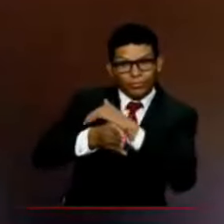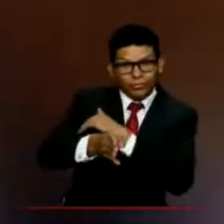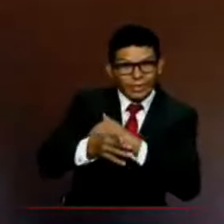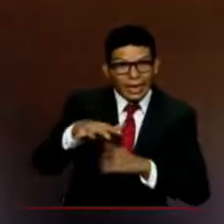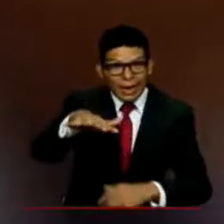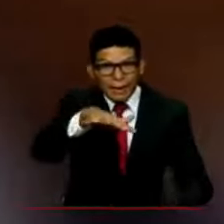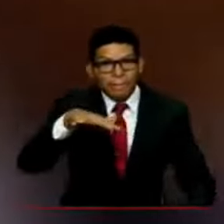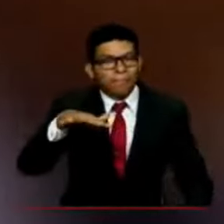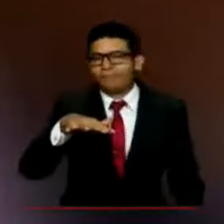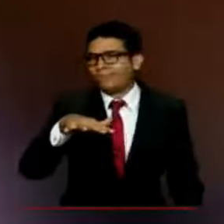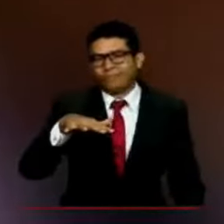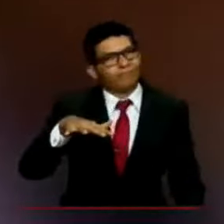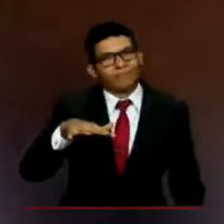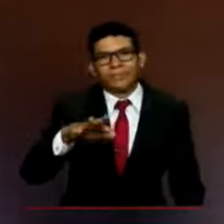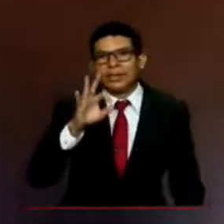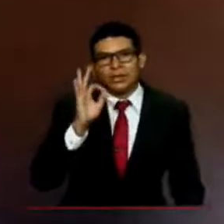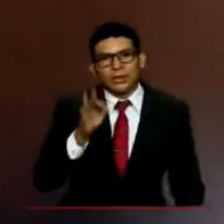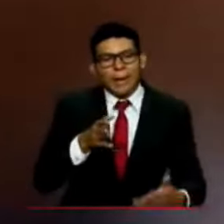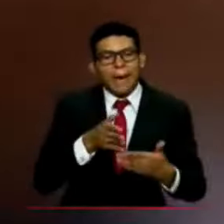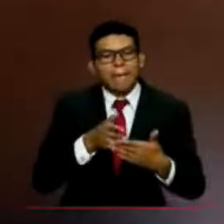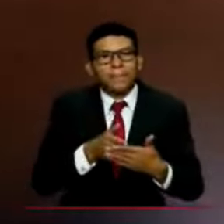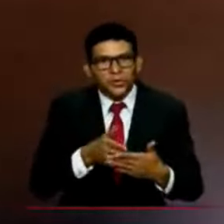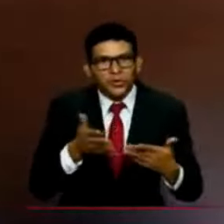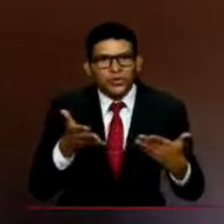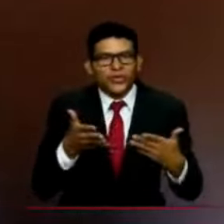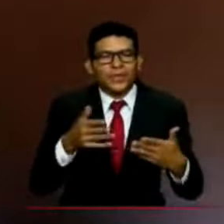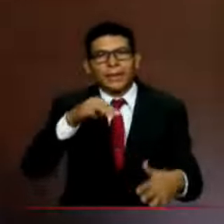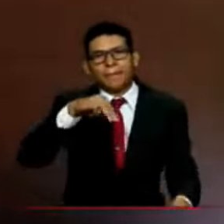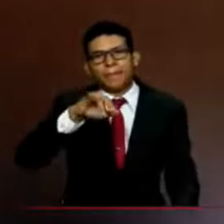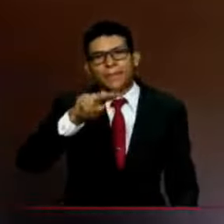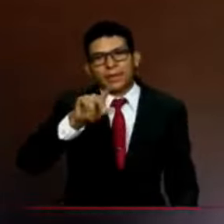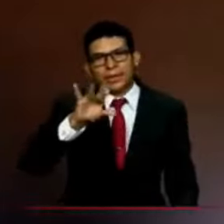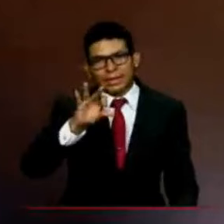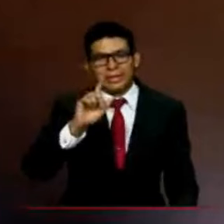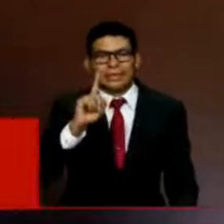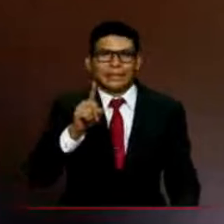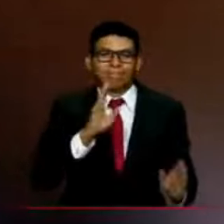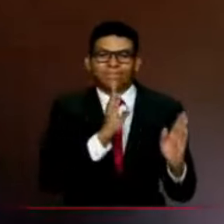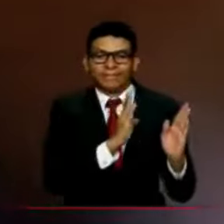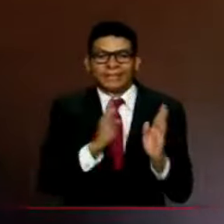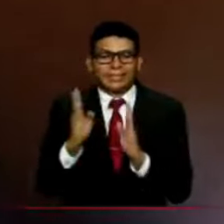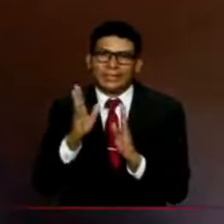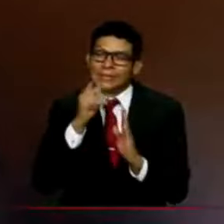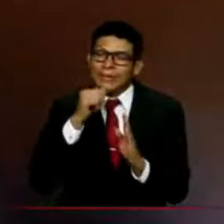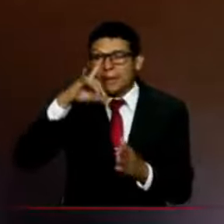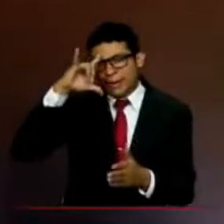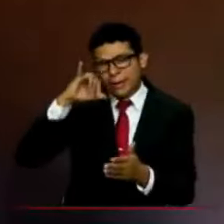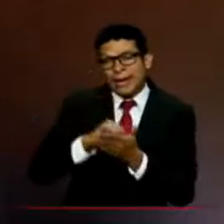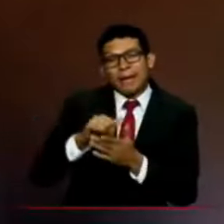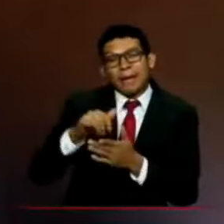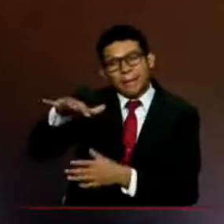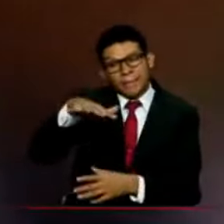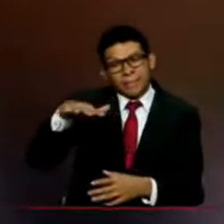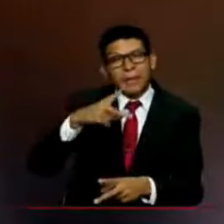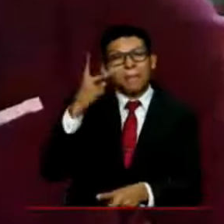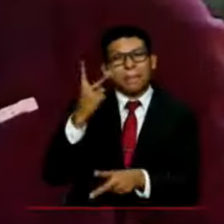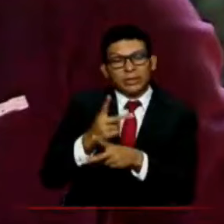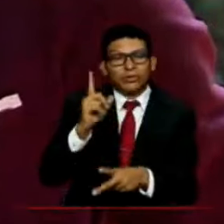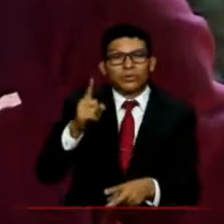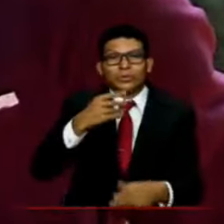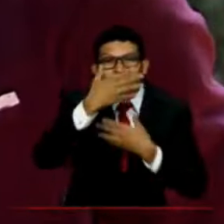este sitio sino que solamente llegaban hasta las minas por orden público porque se cree que en el sector hay